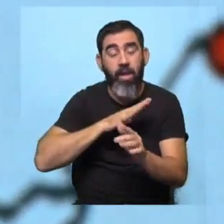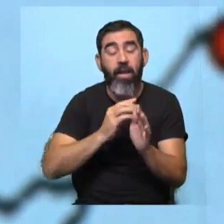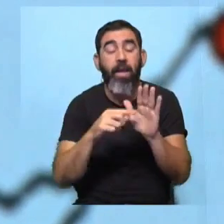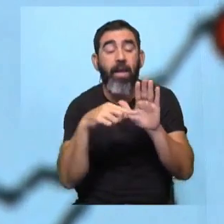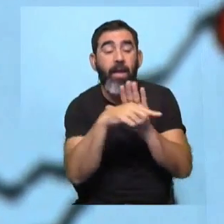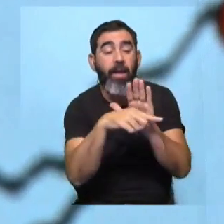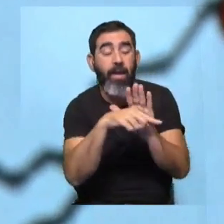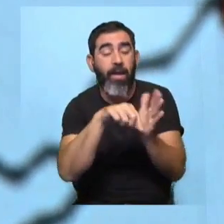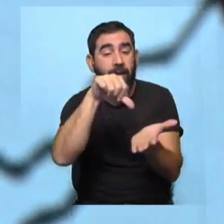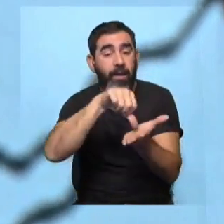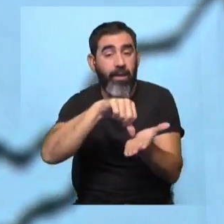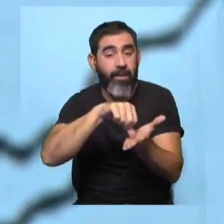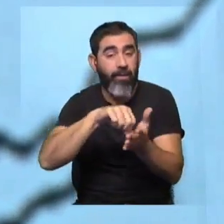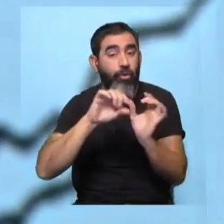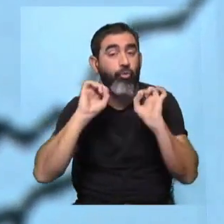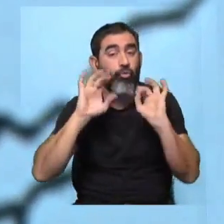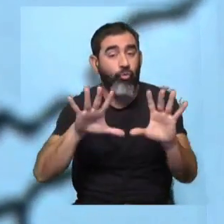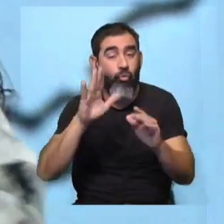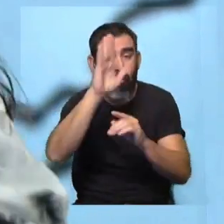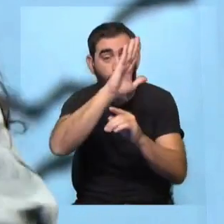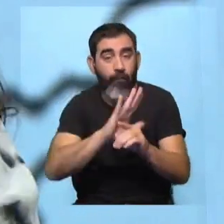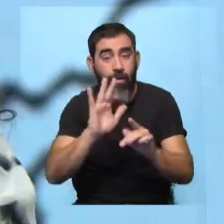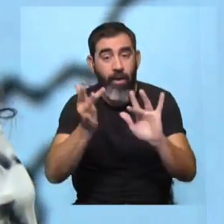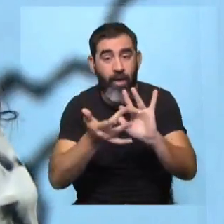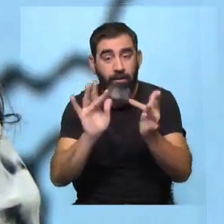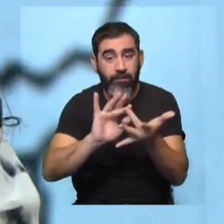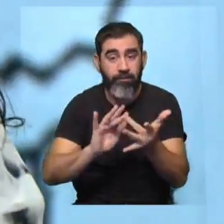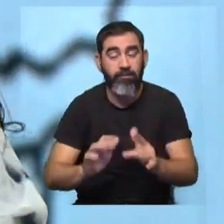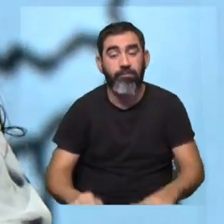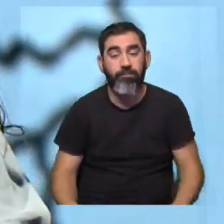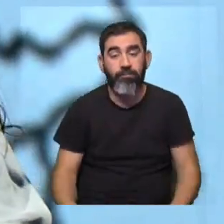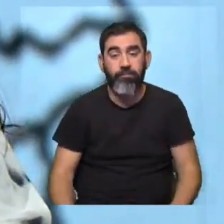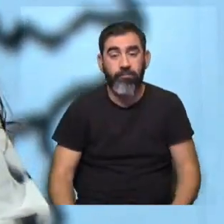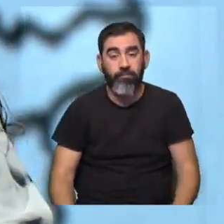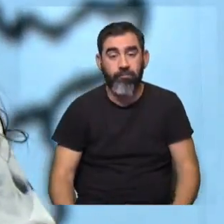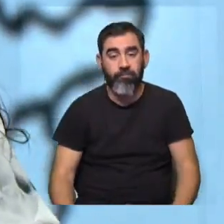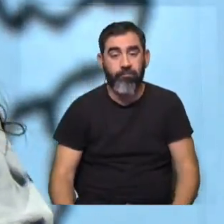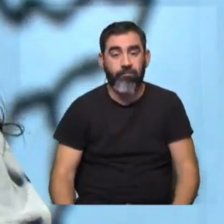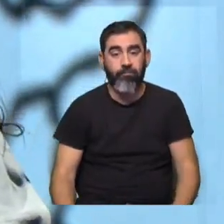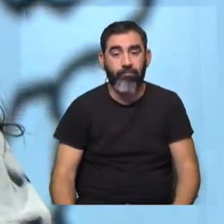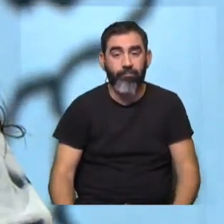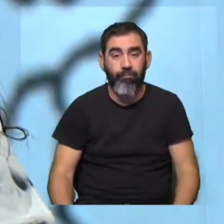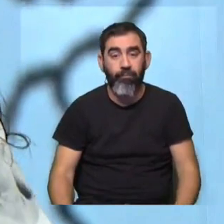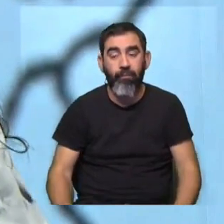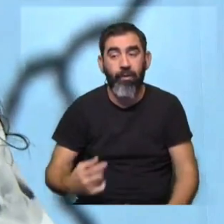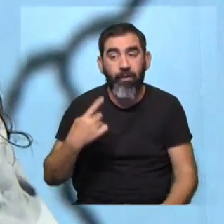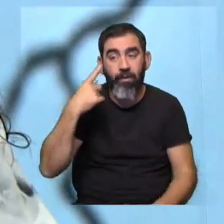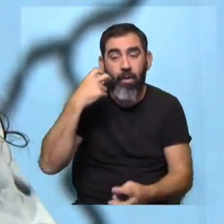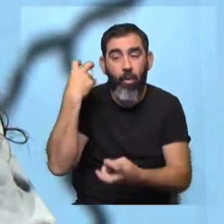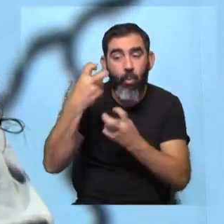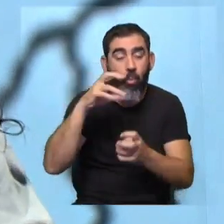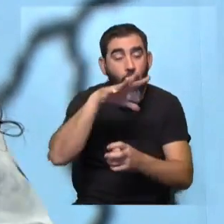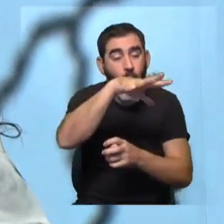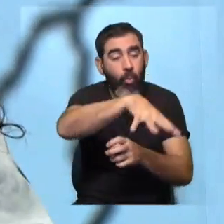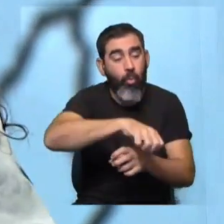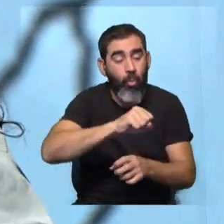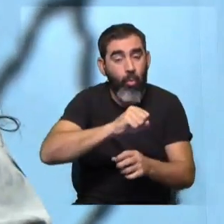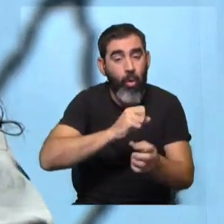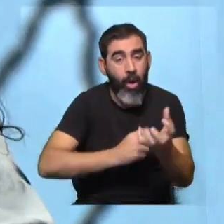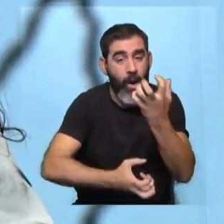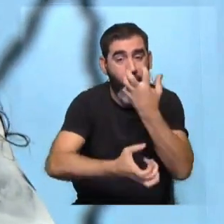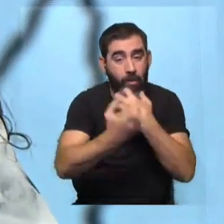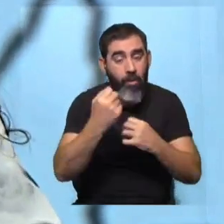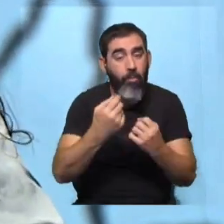del país en la conectividad que tiene con Brasil. Entonces, bueno, la idea era poder recolectar este animal y poder estudiarlo, porque ahí surgían